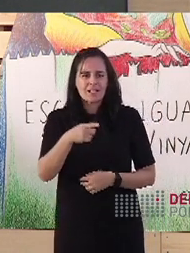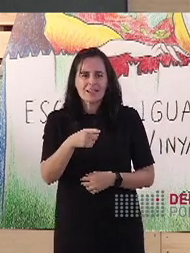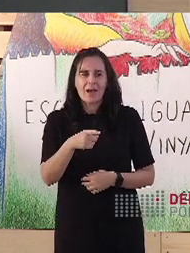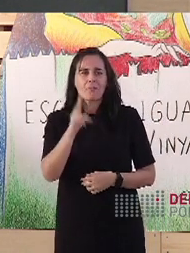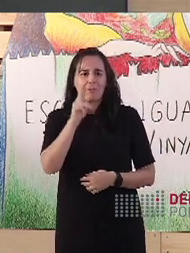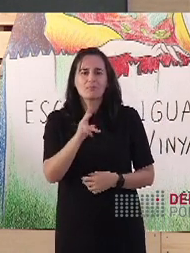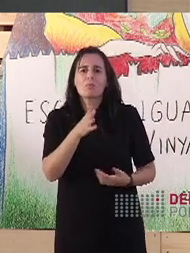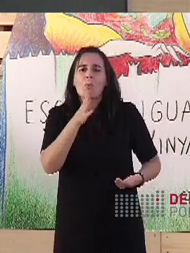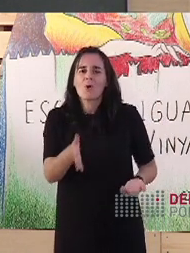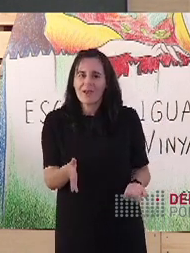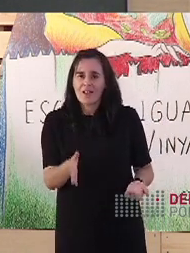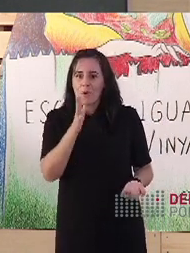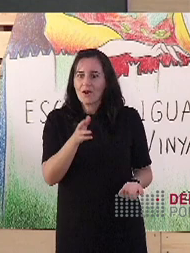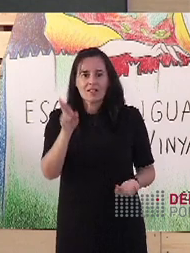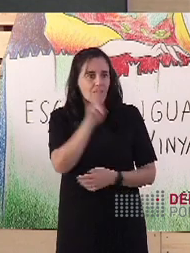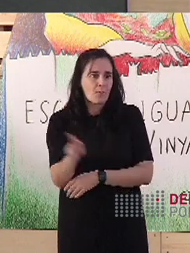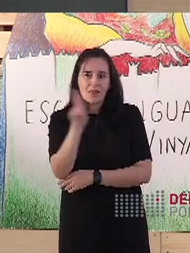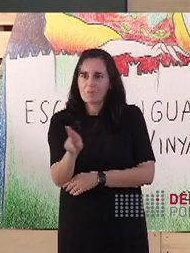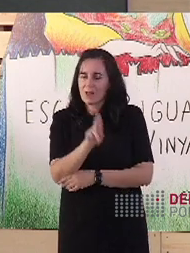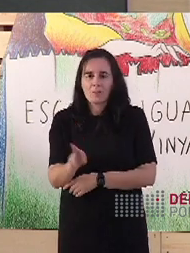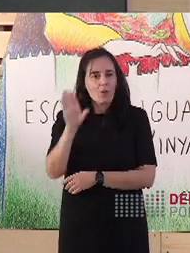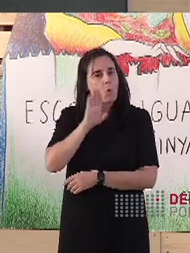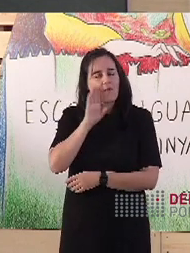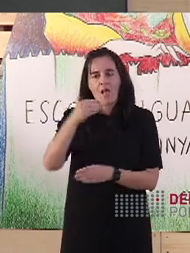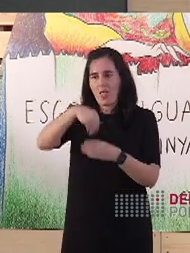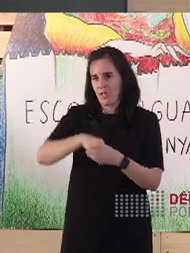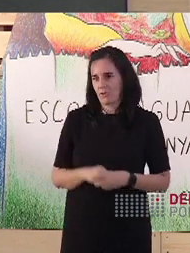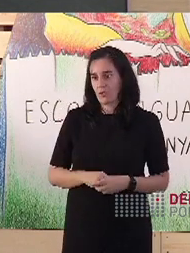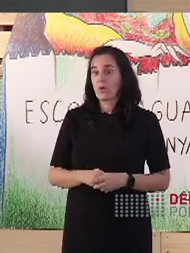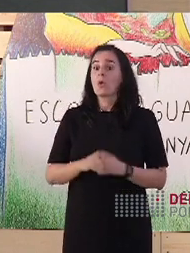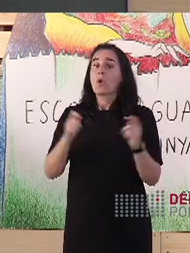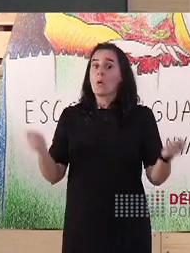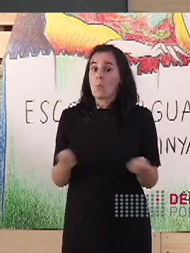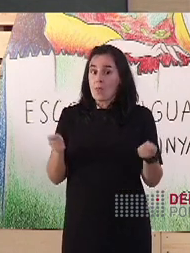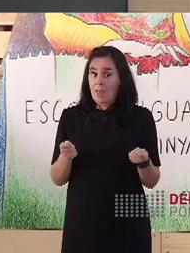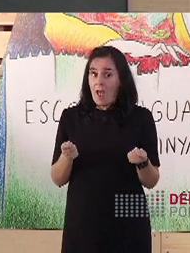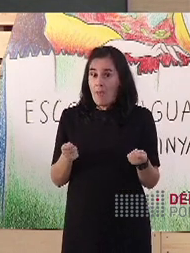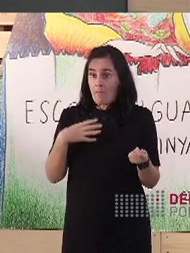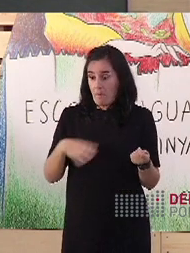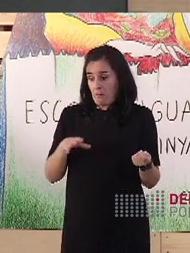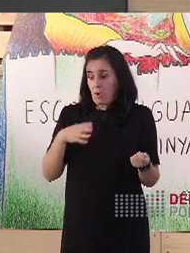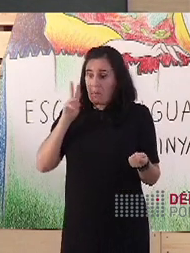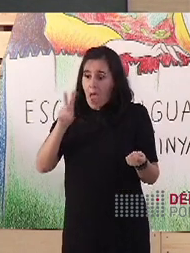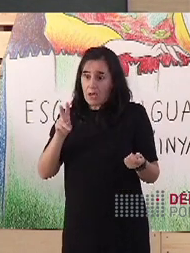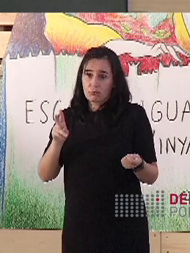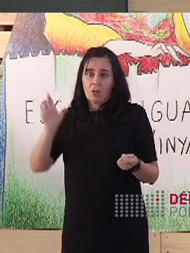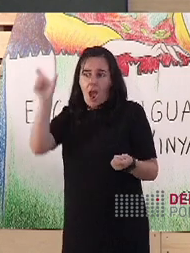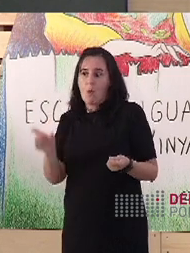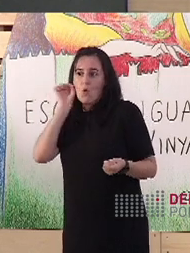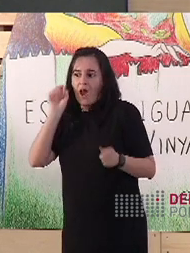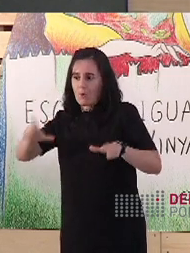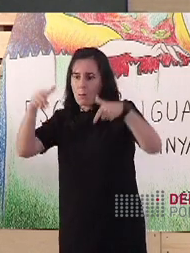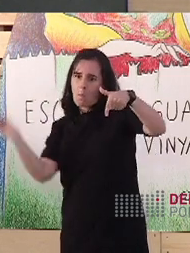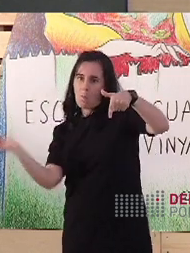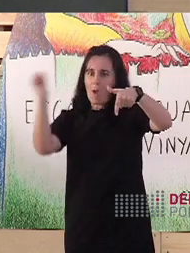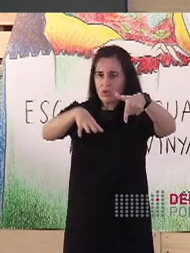es la que vamos a ver todo el tiempo en la pornografía. Es decir, en la publicidad vemos una chica que la están metiendo en un cubo de basura, ¿de acuerdo? En la